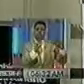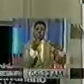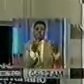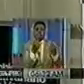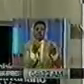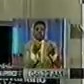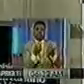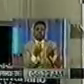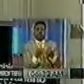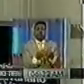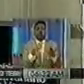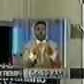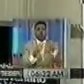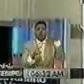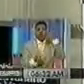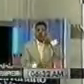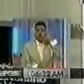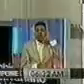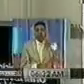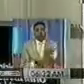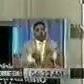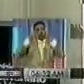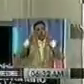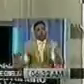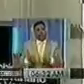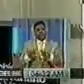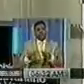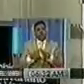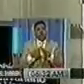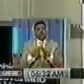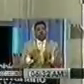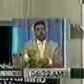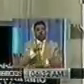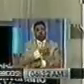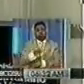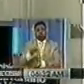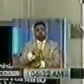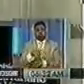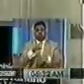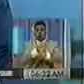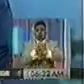prestación del servicio de telecomunicaciones queda suspendido por instrucciones del Ejecutivo Nacional.